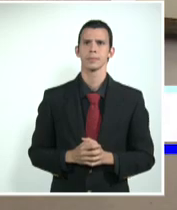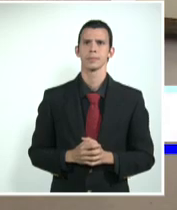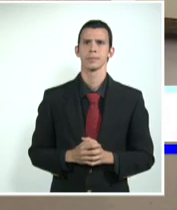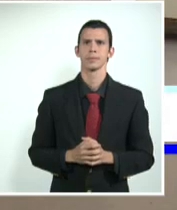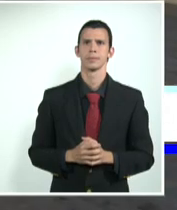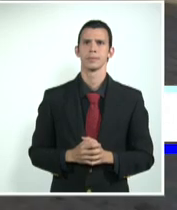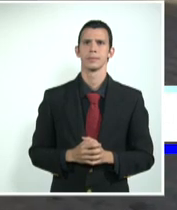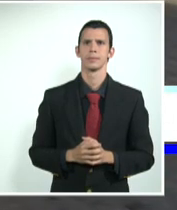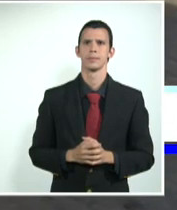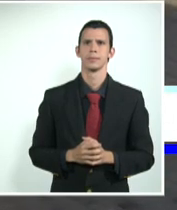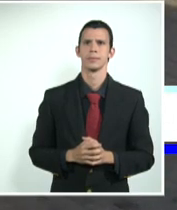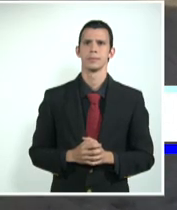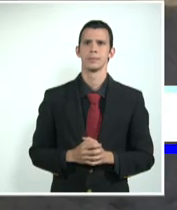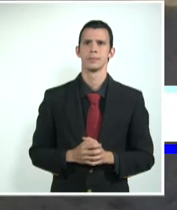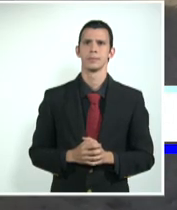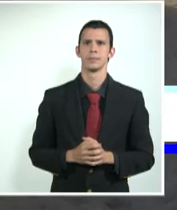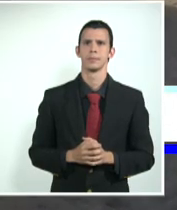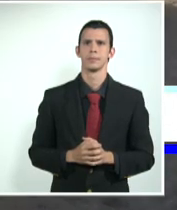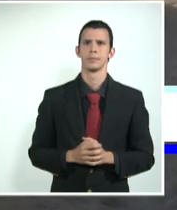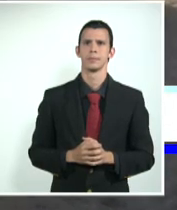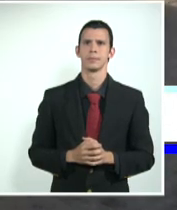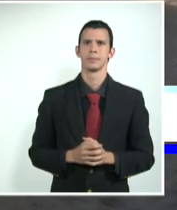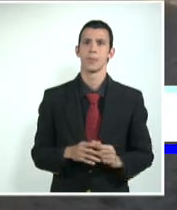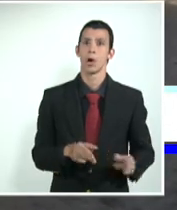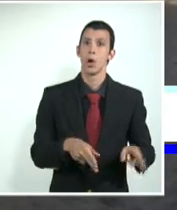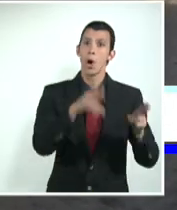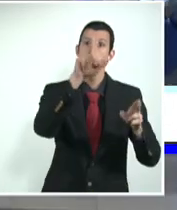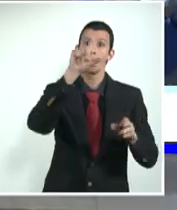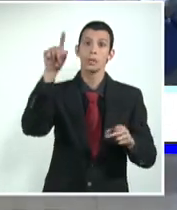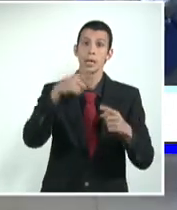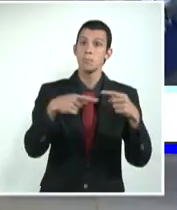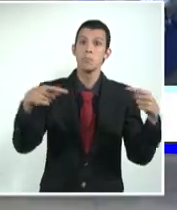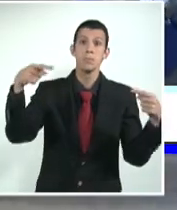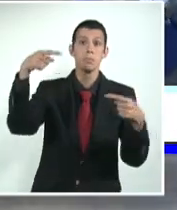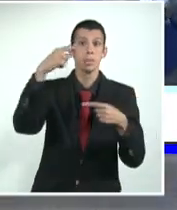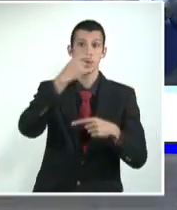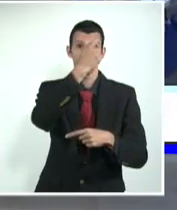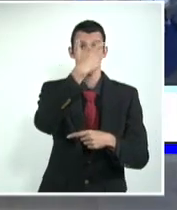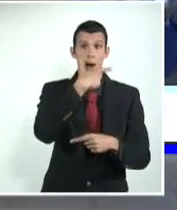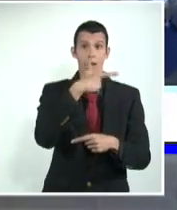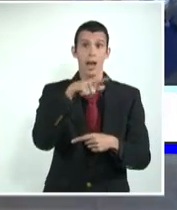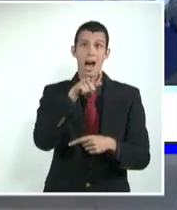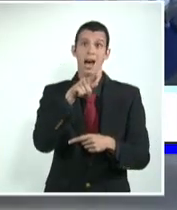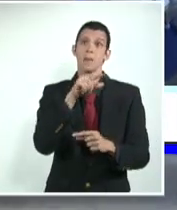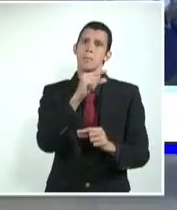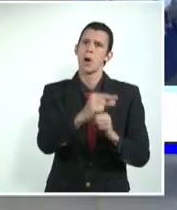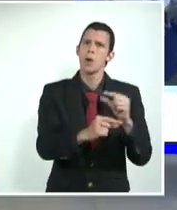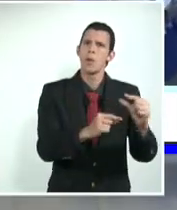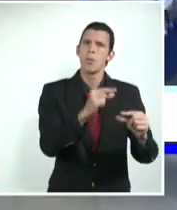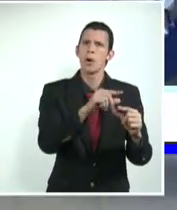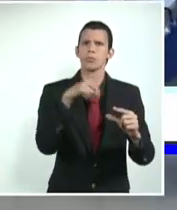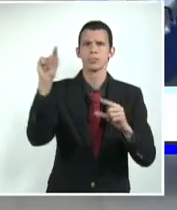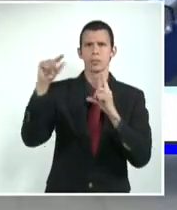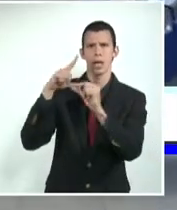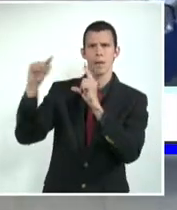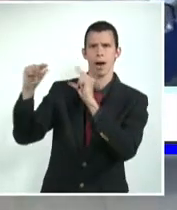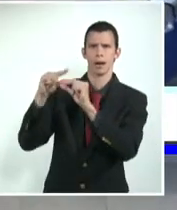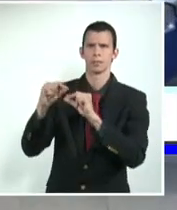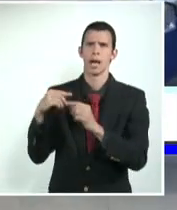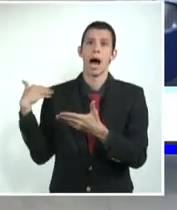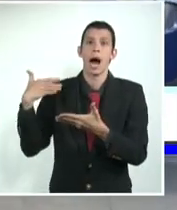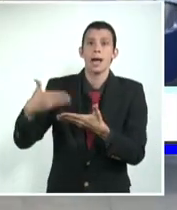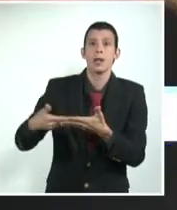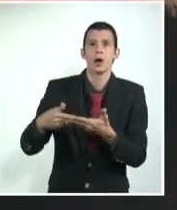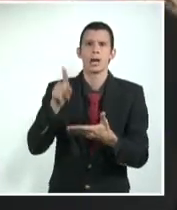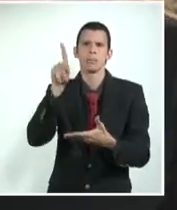El Pullman, por ejemplo, solo quedaban 100 clientes, en su mayoría canadienses, quienes regresarán paulatinamente a sus respectivos países según los